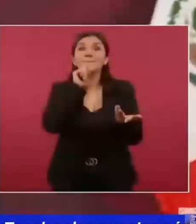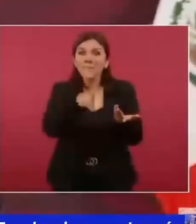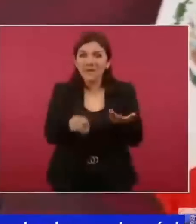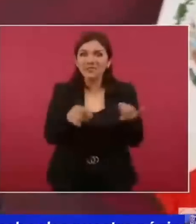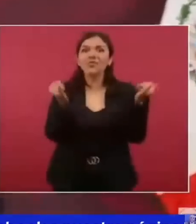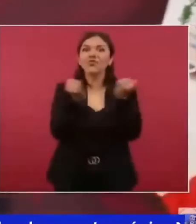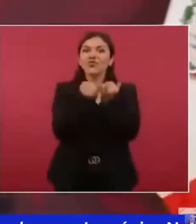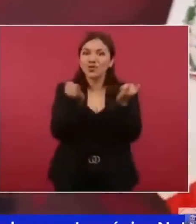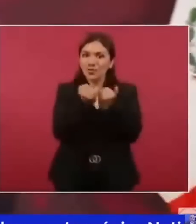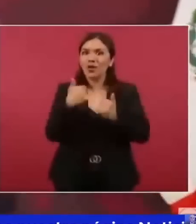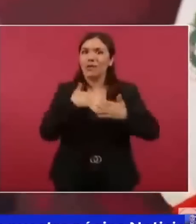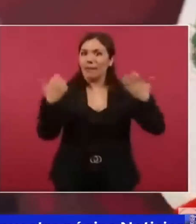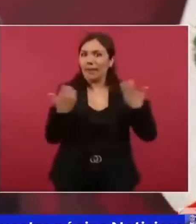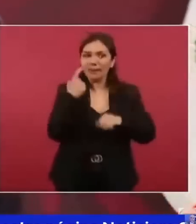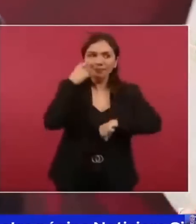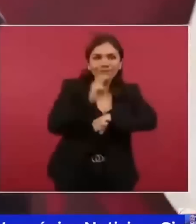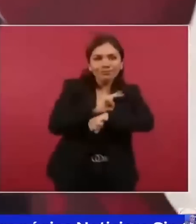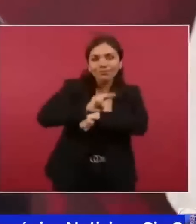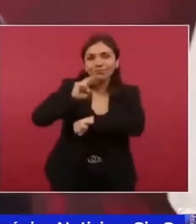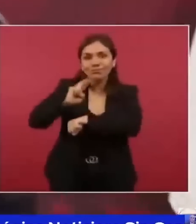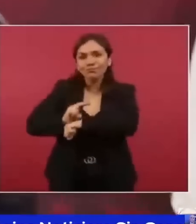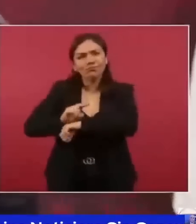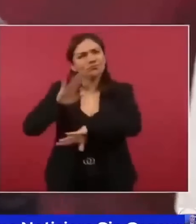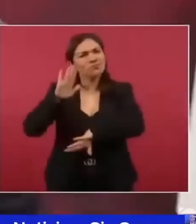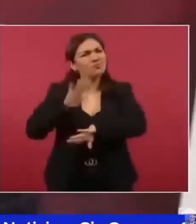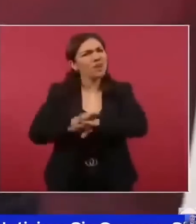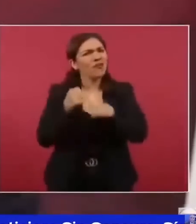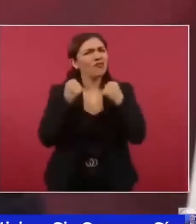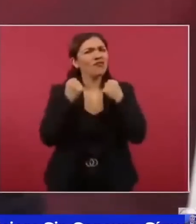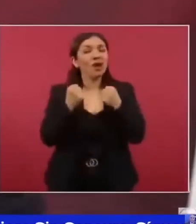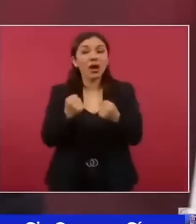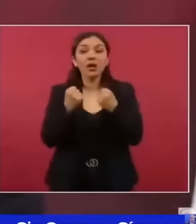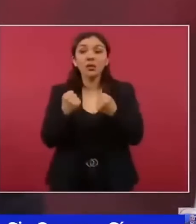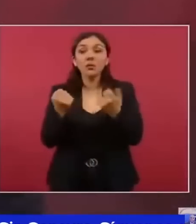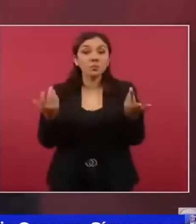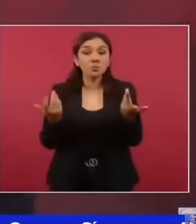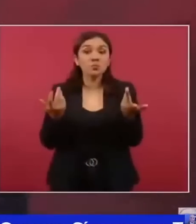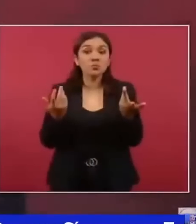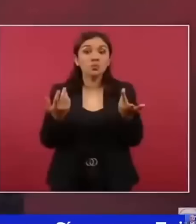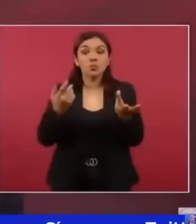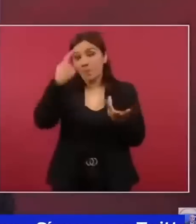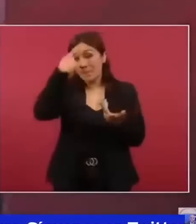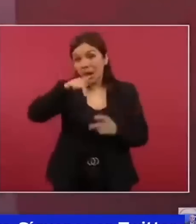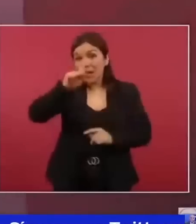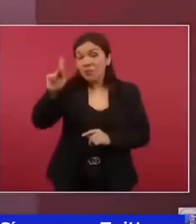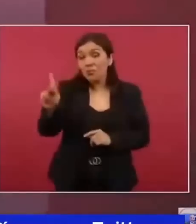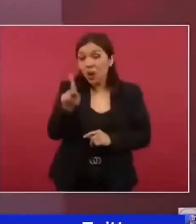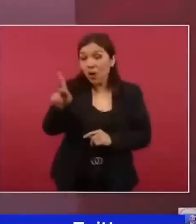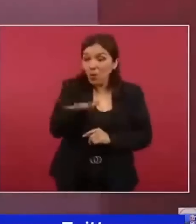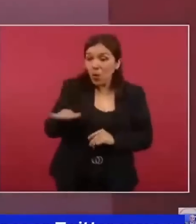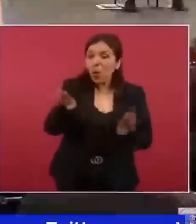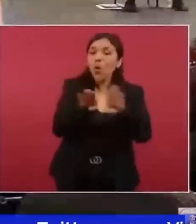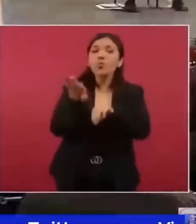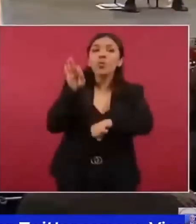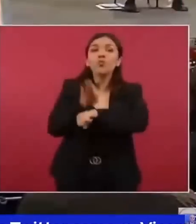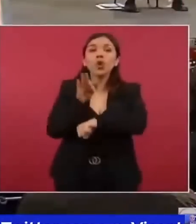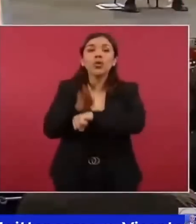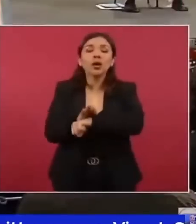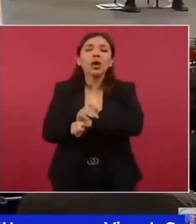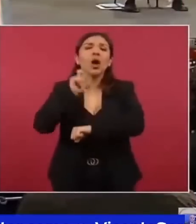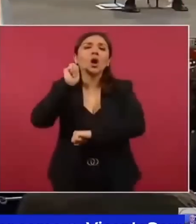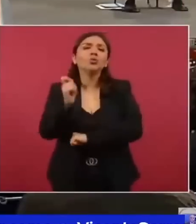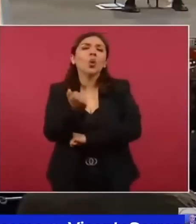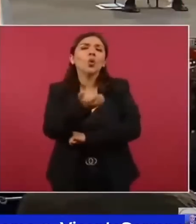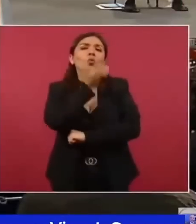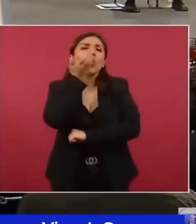librado de eso. Lo más que ha protegido al pueblo ha sido la tradición